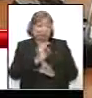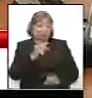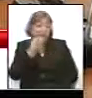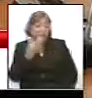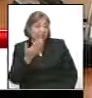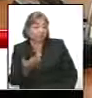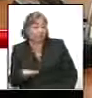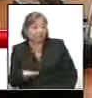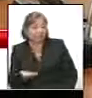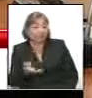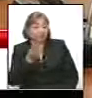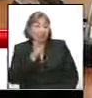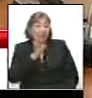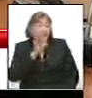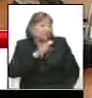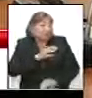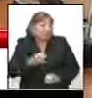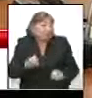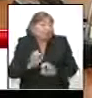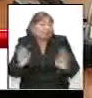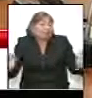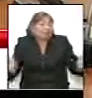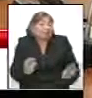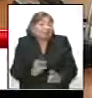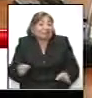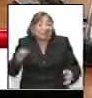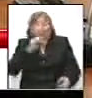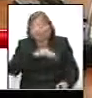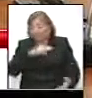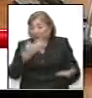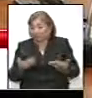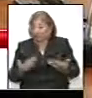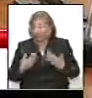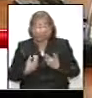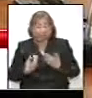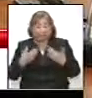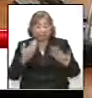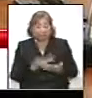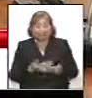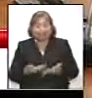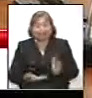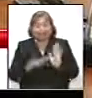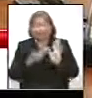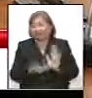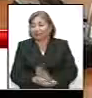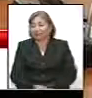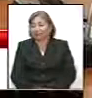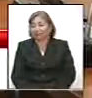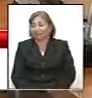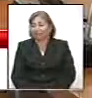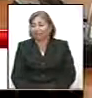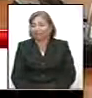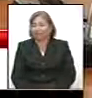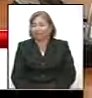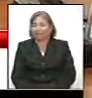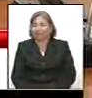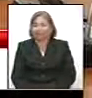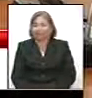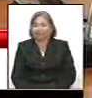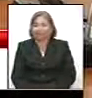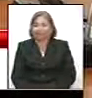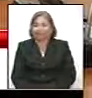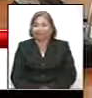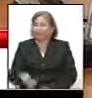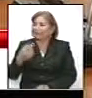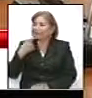verdad, poco o menos podemos hacer. No, justamente estaba aprovechando la oportunidad para poder expresarlo. No es una manera de que, ¿no? Para